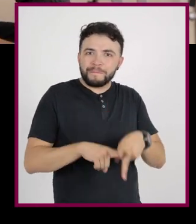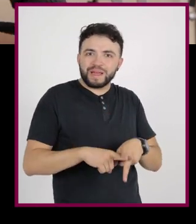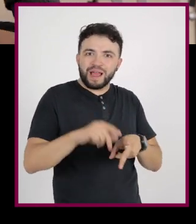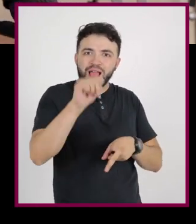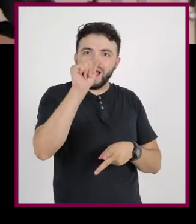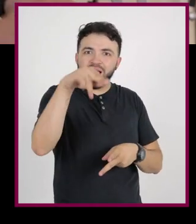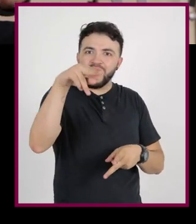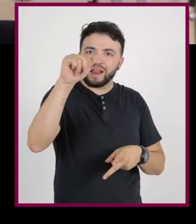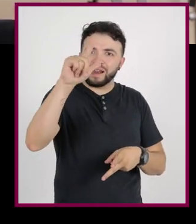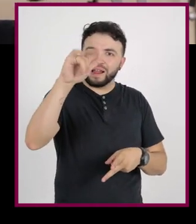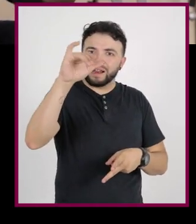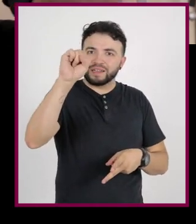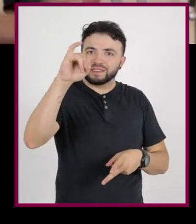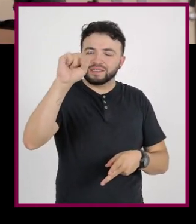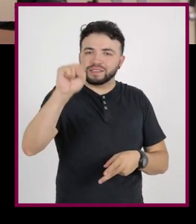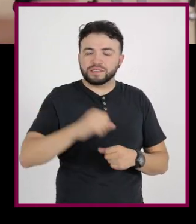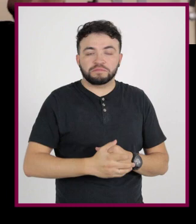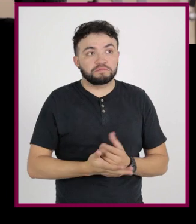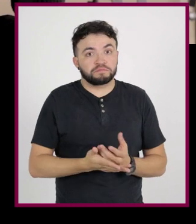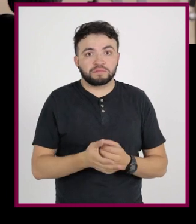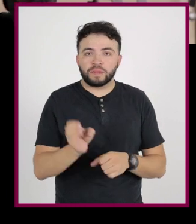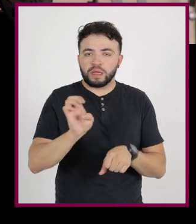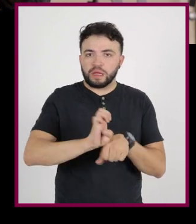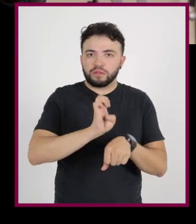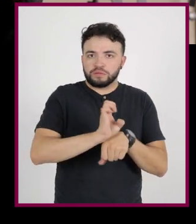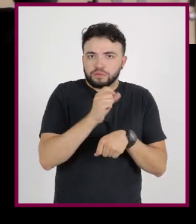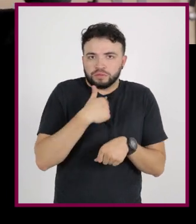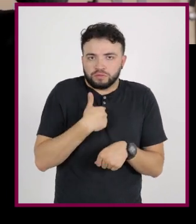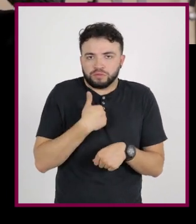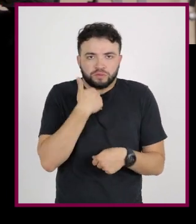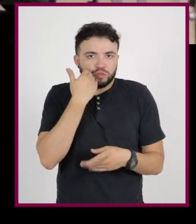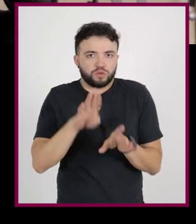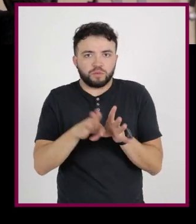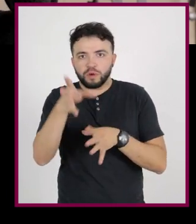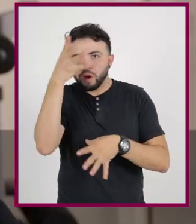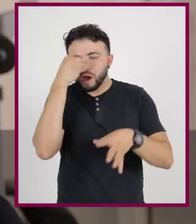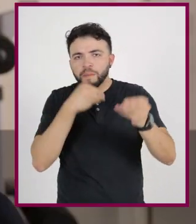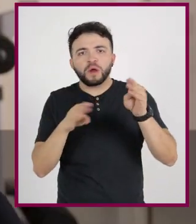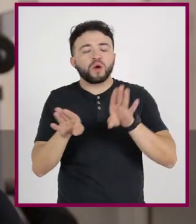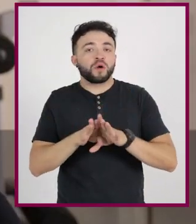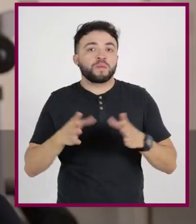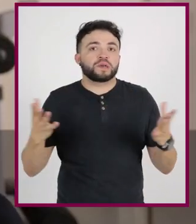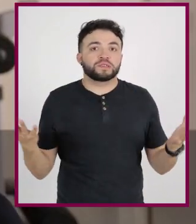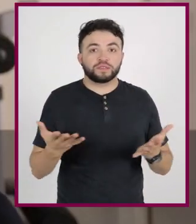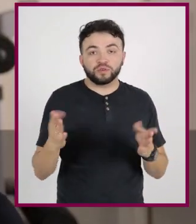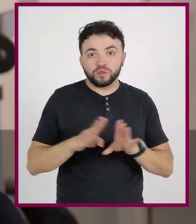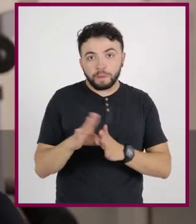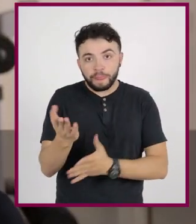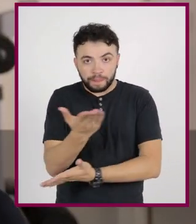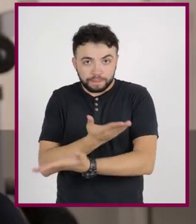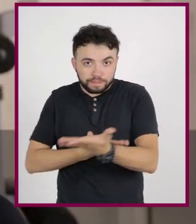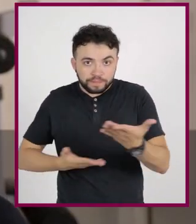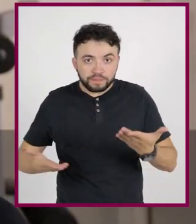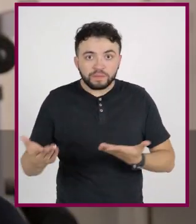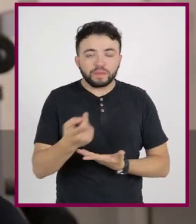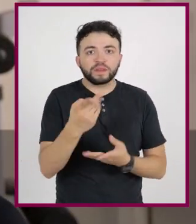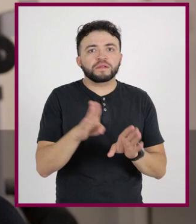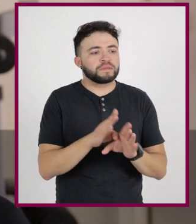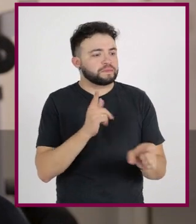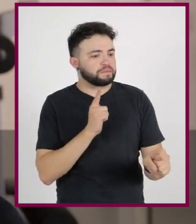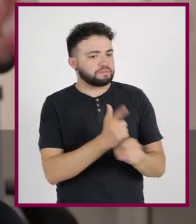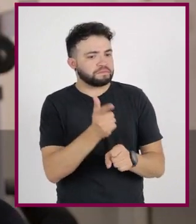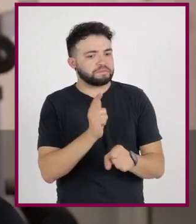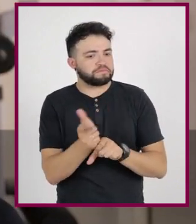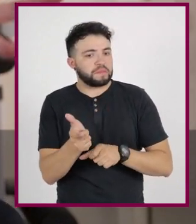para que me entiendan. Exacto. Entonces decidimos aprender más acerca de cómo hacerlo y compartir con ustedes lo